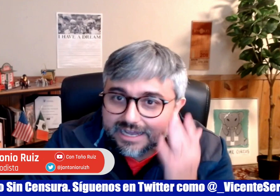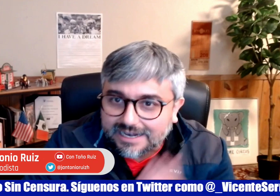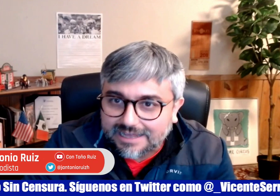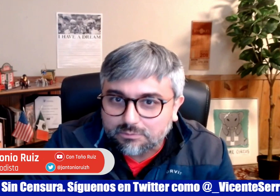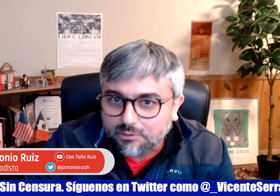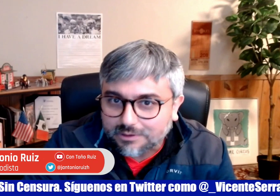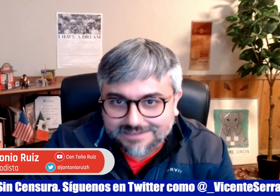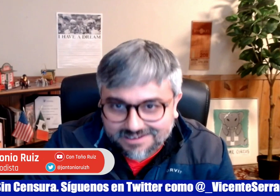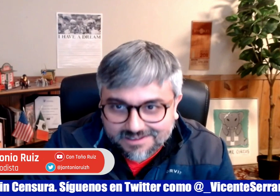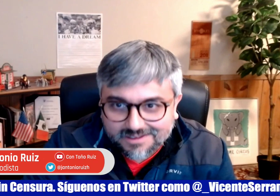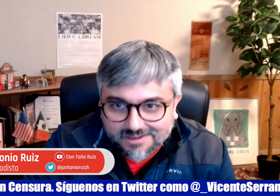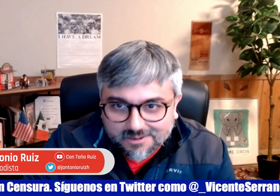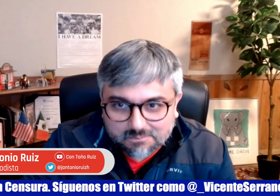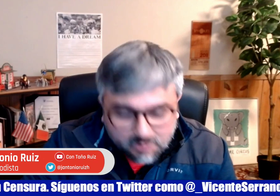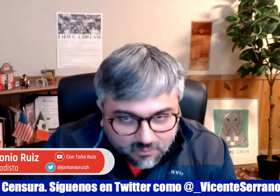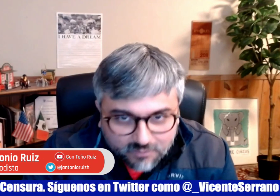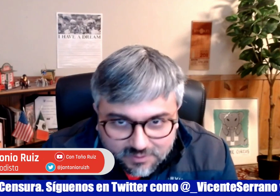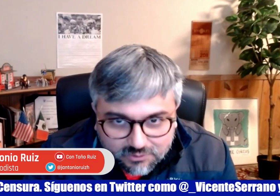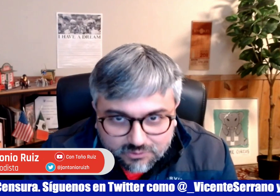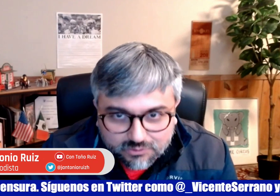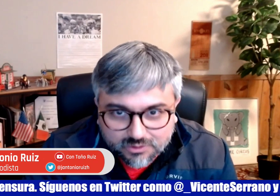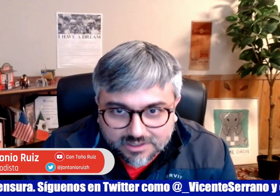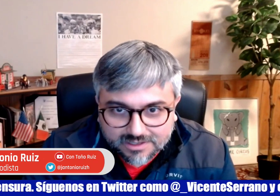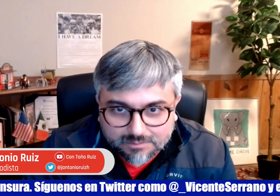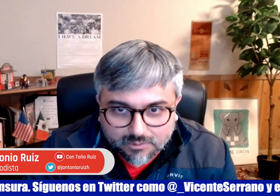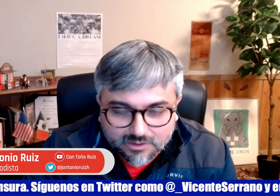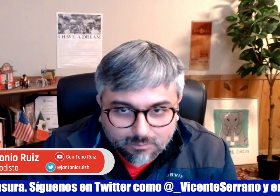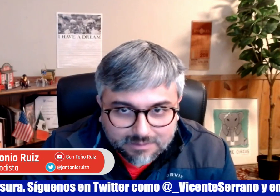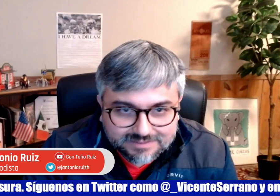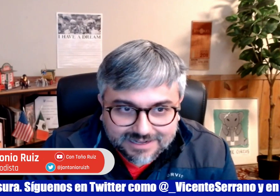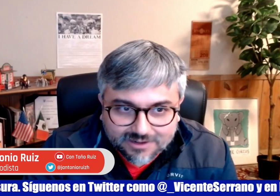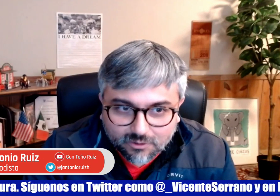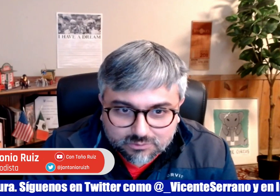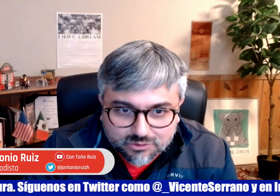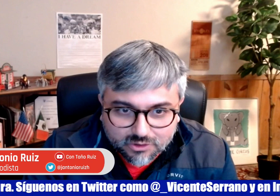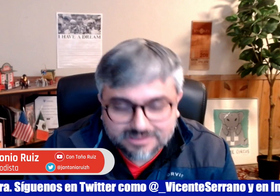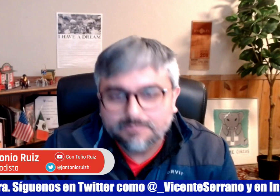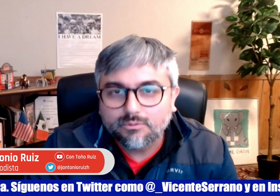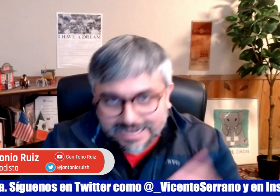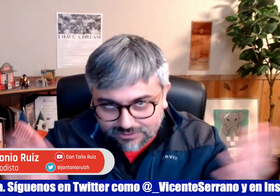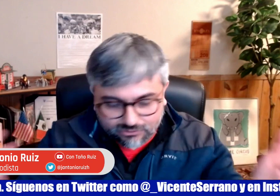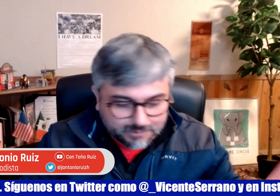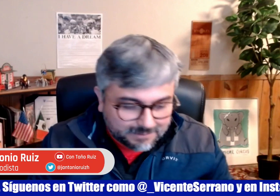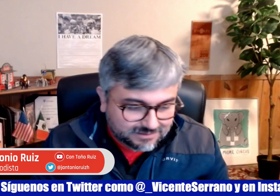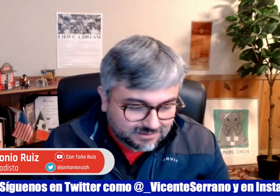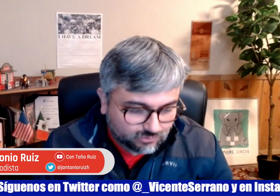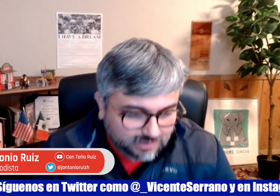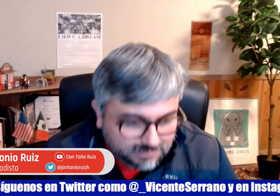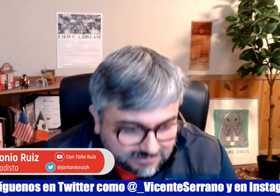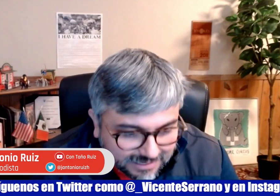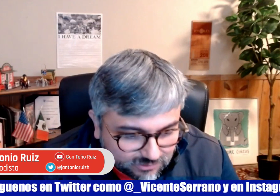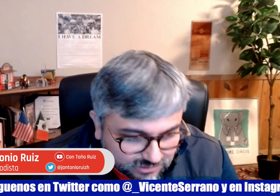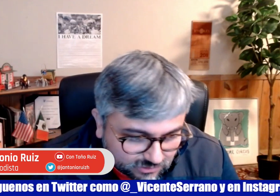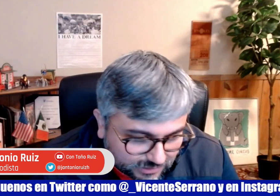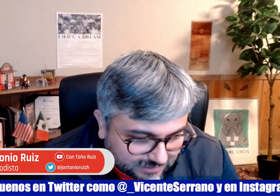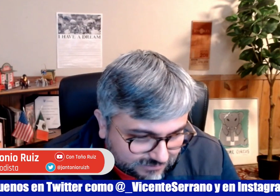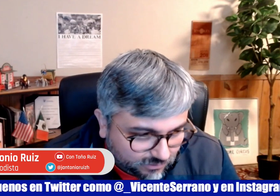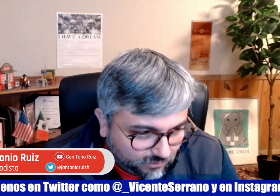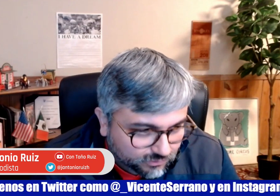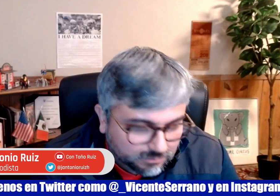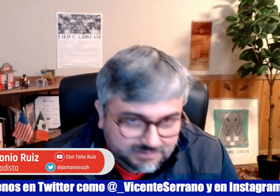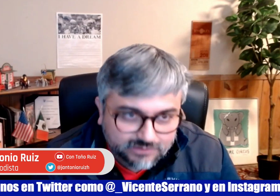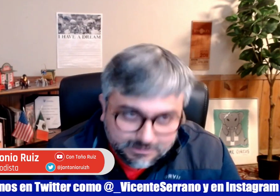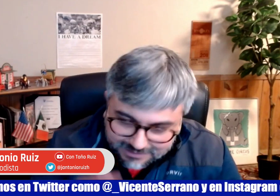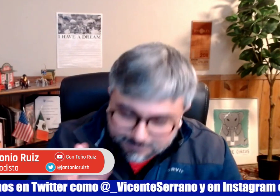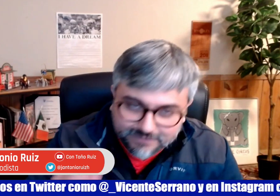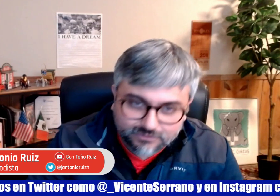los acarreados porque están muy contentos por el combate a la corrupción, burlándose obviamente de sus adversarios, siendo sarcástico